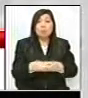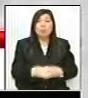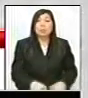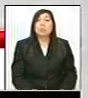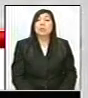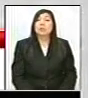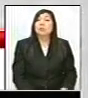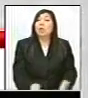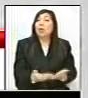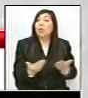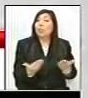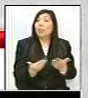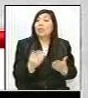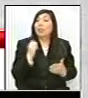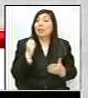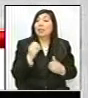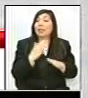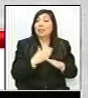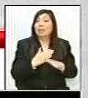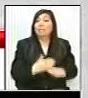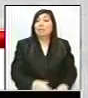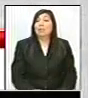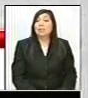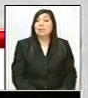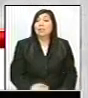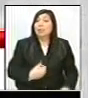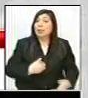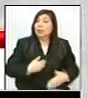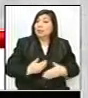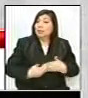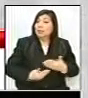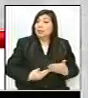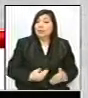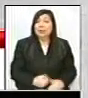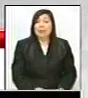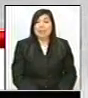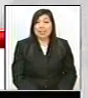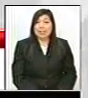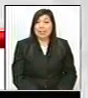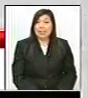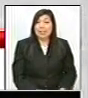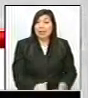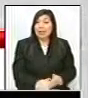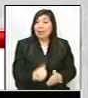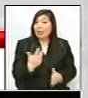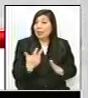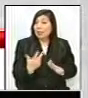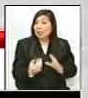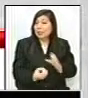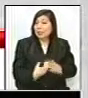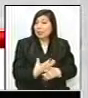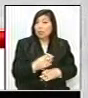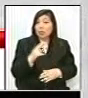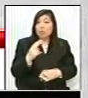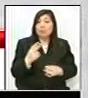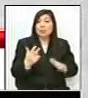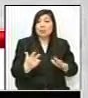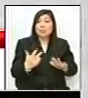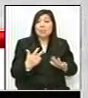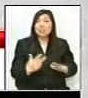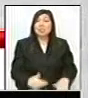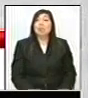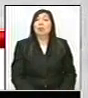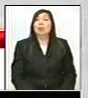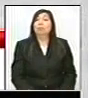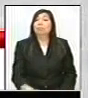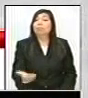en donde ejercimos el derecho de defensa. Y a continuación se señala lo siguiente: el 13 de septiembre del 2018